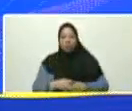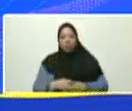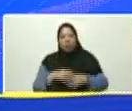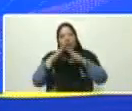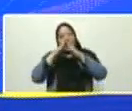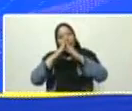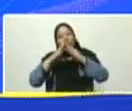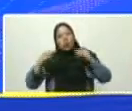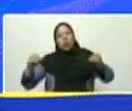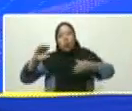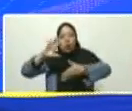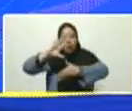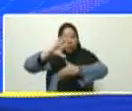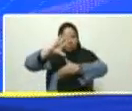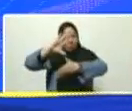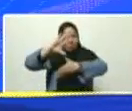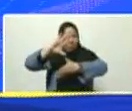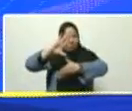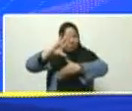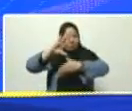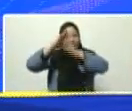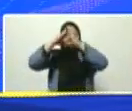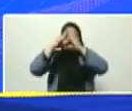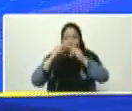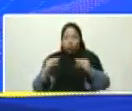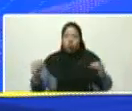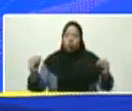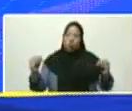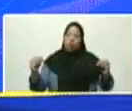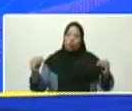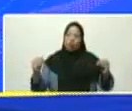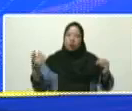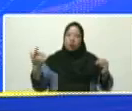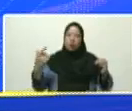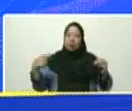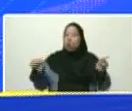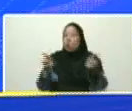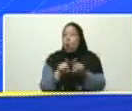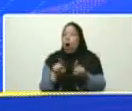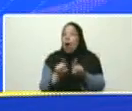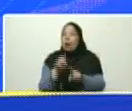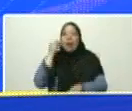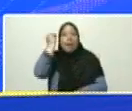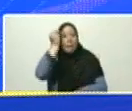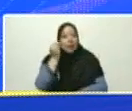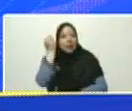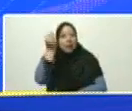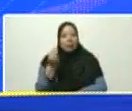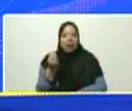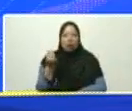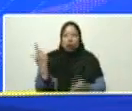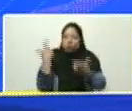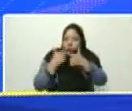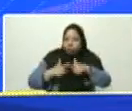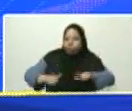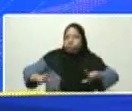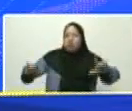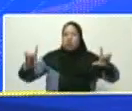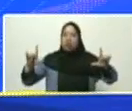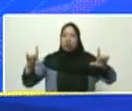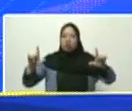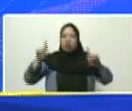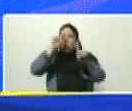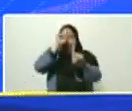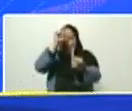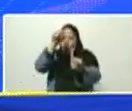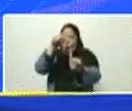toda nuestra América, para dar la batalla que nos toca por la independencia, por la